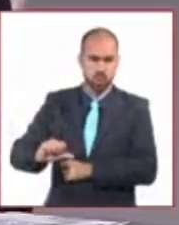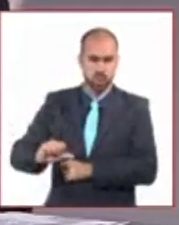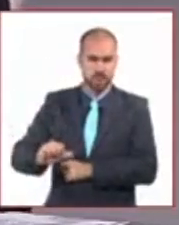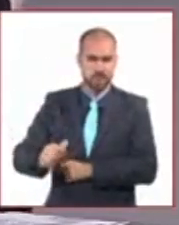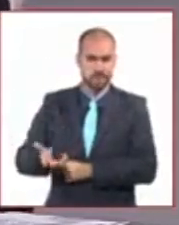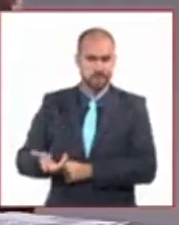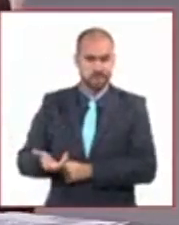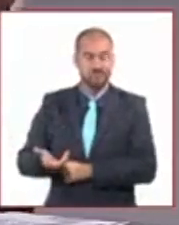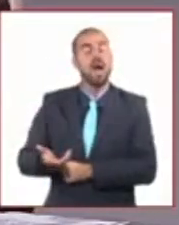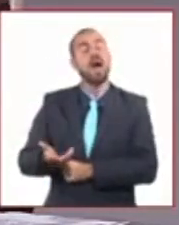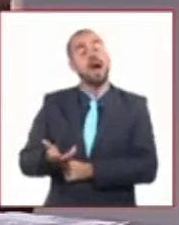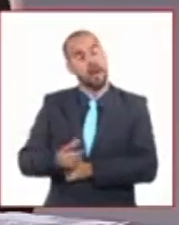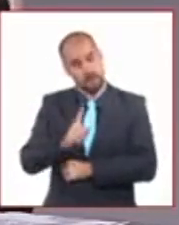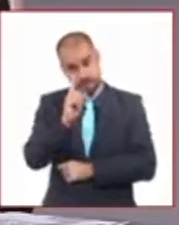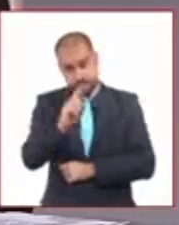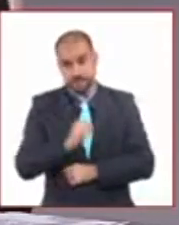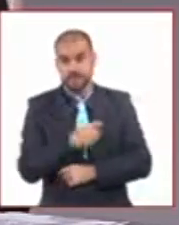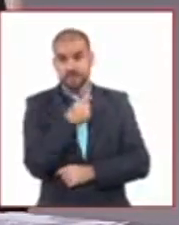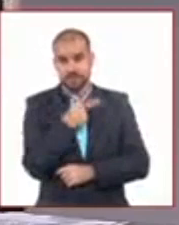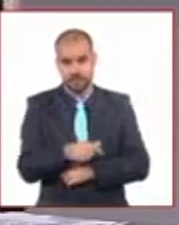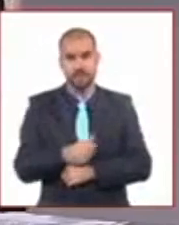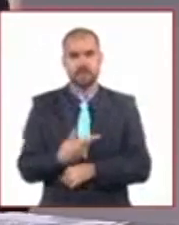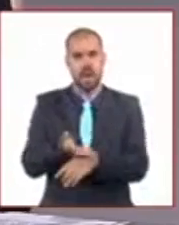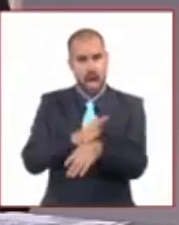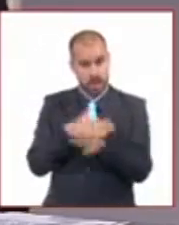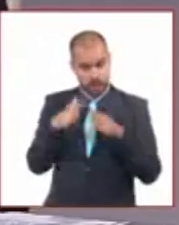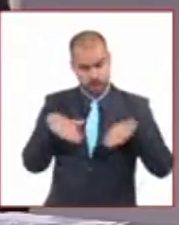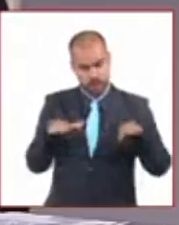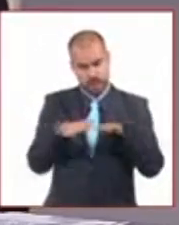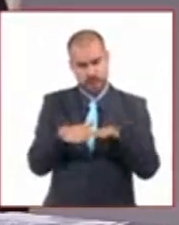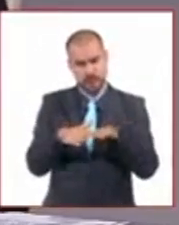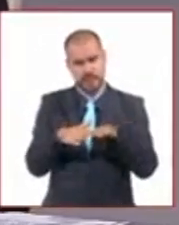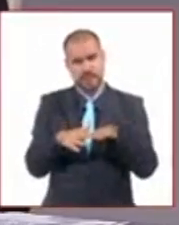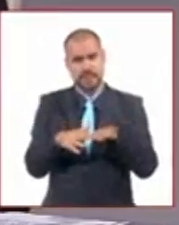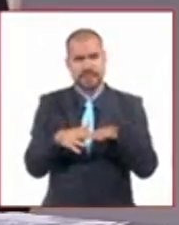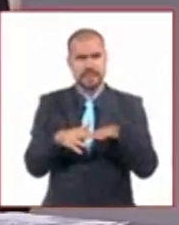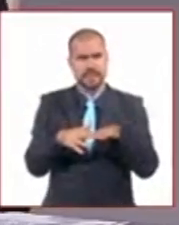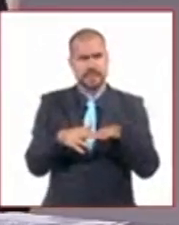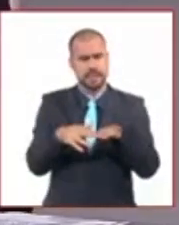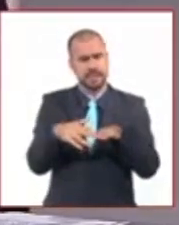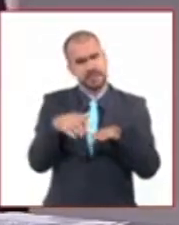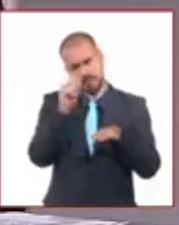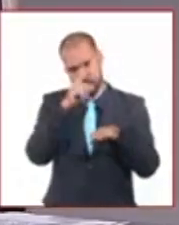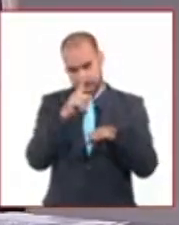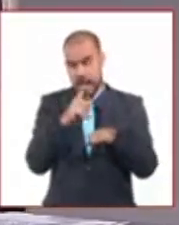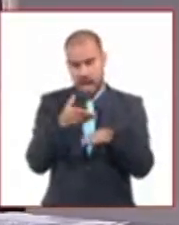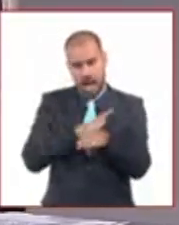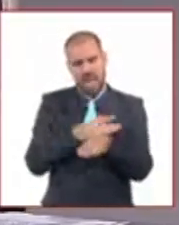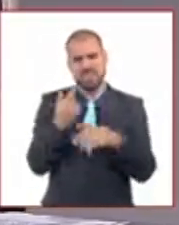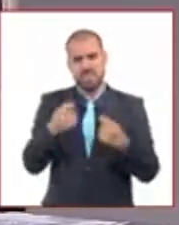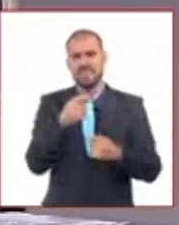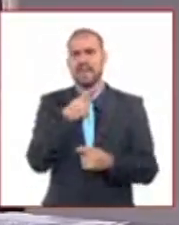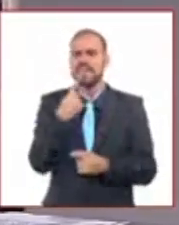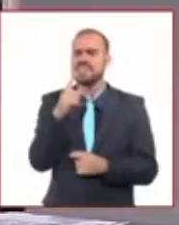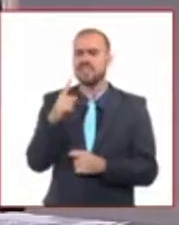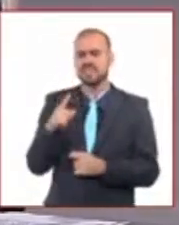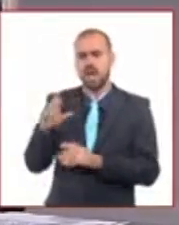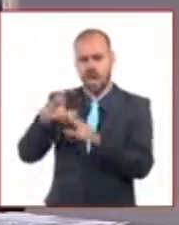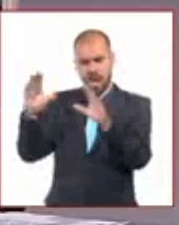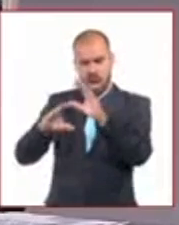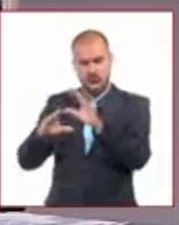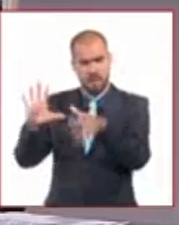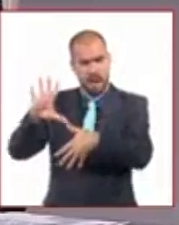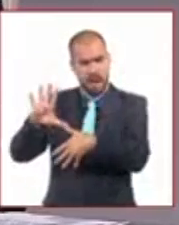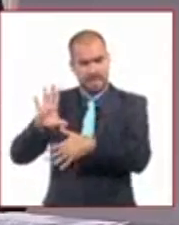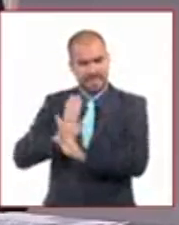hay que tener en cuenta y entre que termines la mes antes que termine la mesa disculpen es importante mencionar que no es sólo la cumbre de las américas el engaño hacía